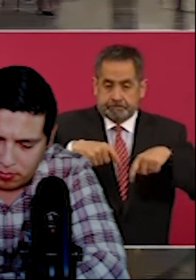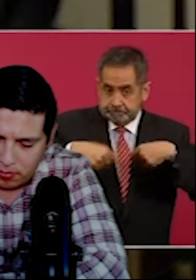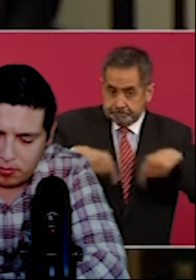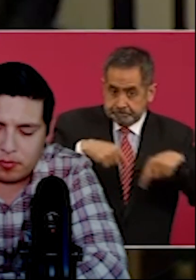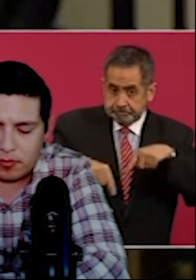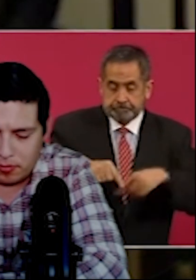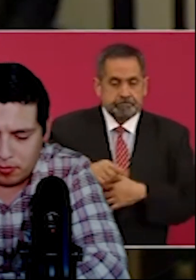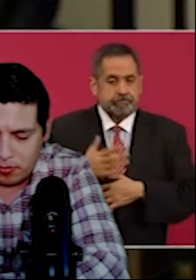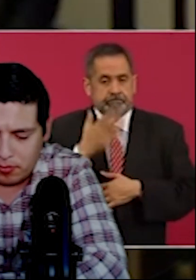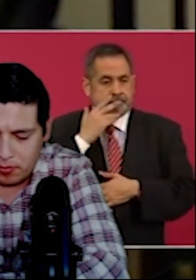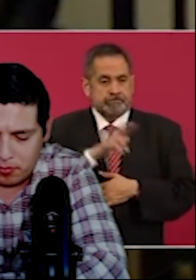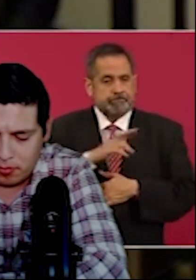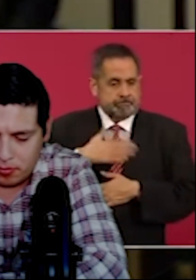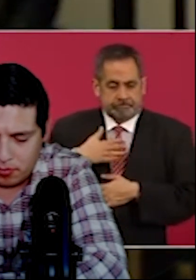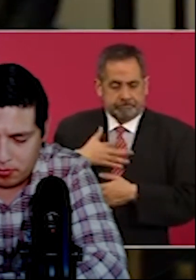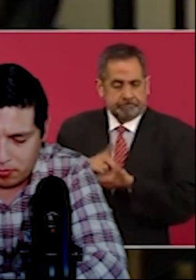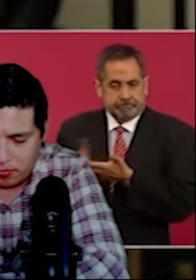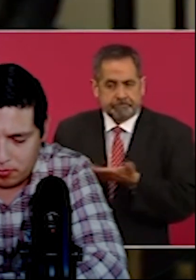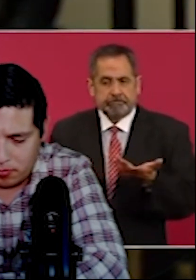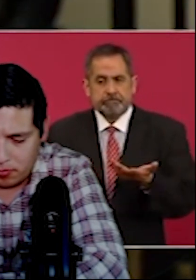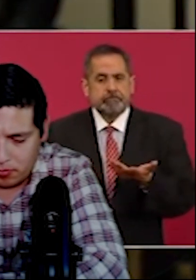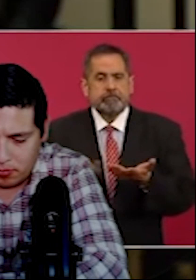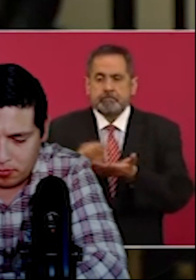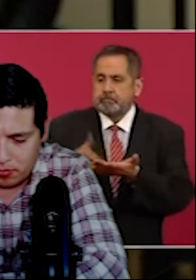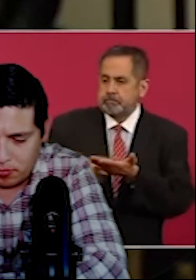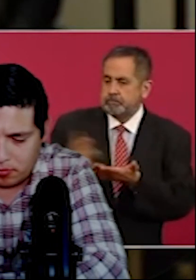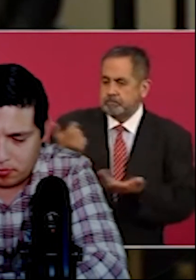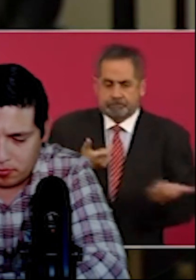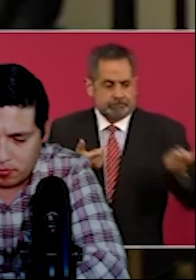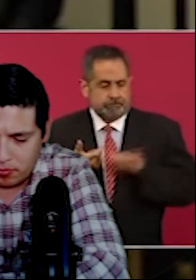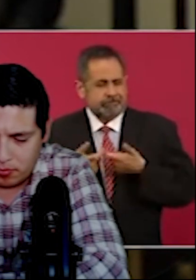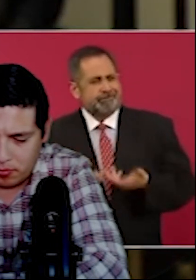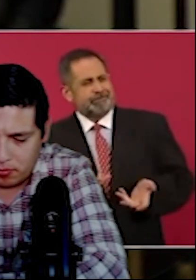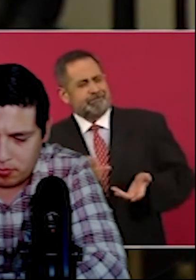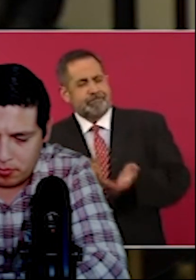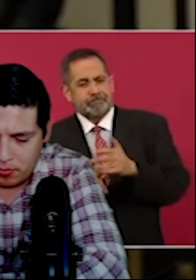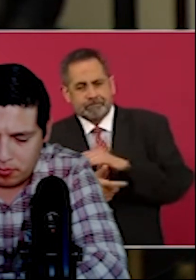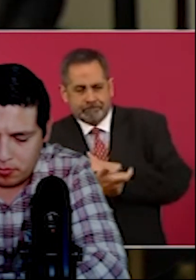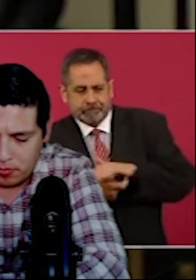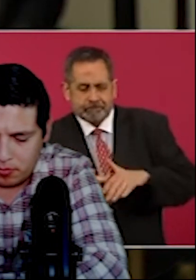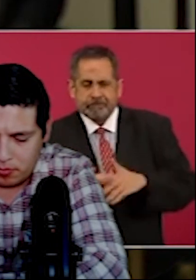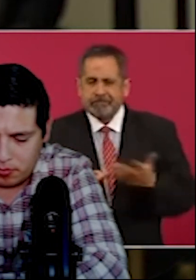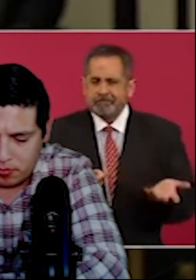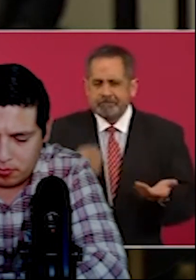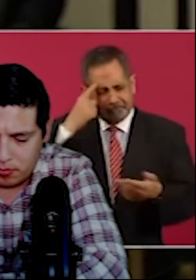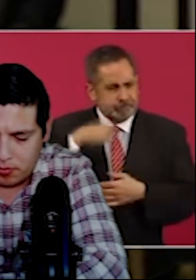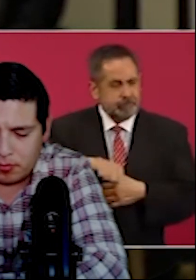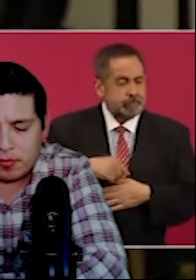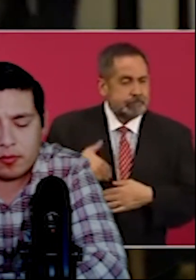tienen reconocidos sus derechos, hay una doble nómina, eso también se conoce, donde se les paga por debajo de la mesa